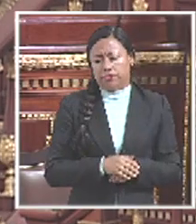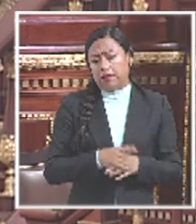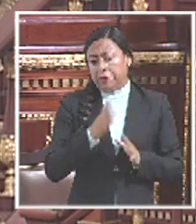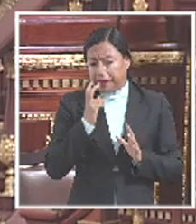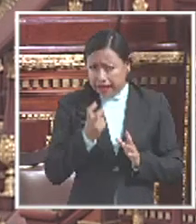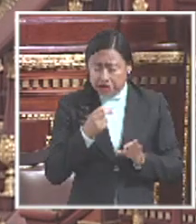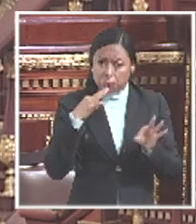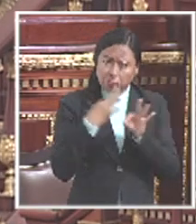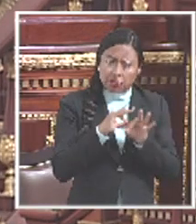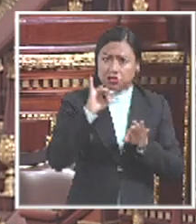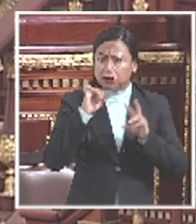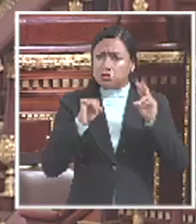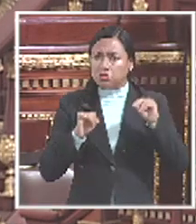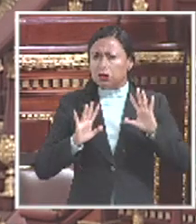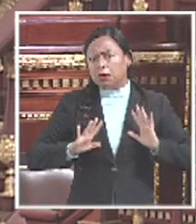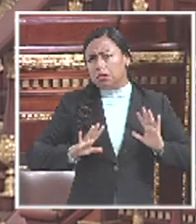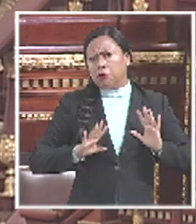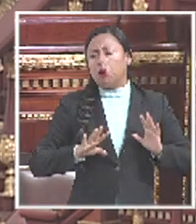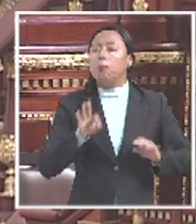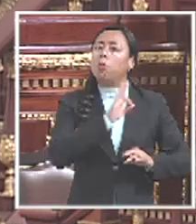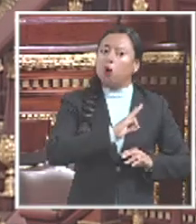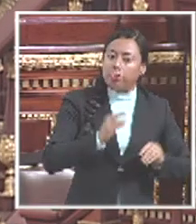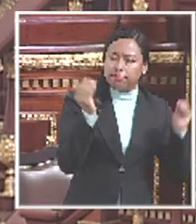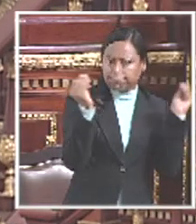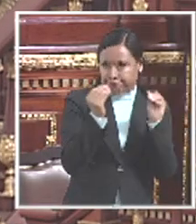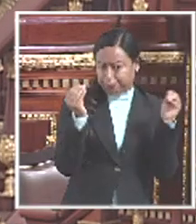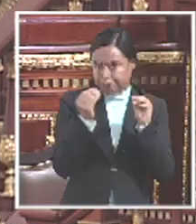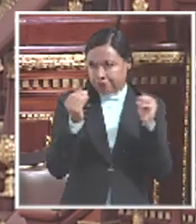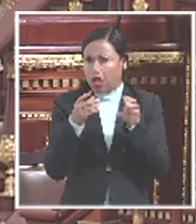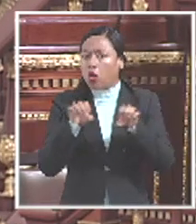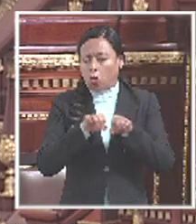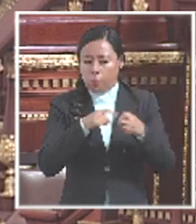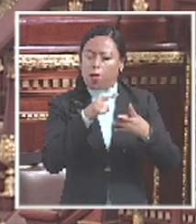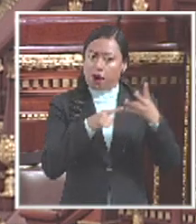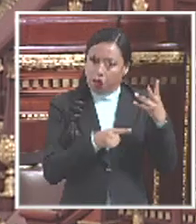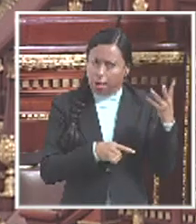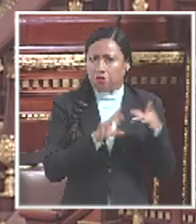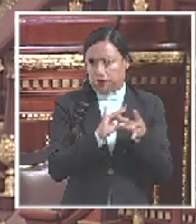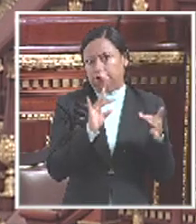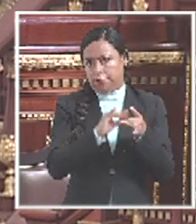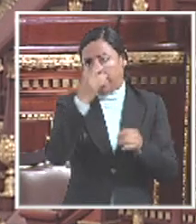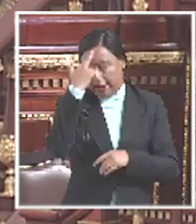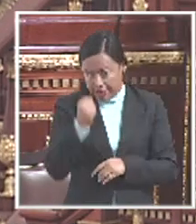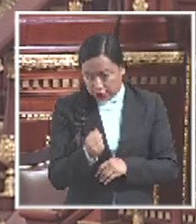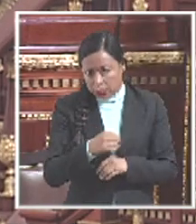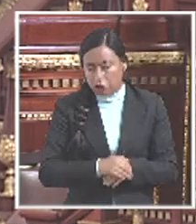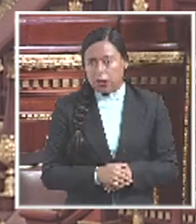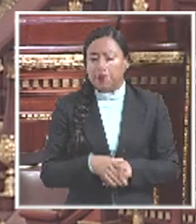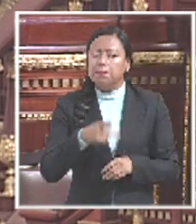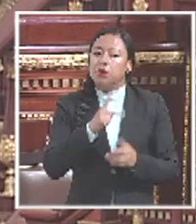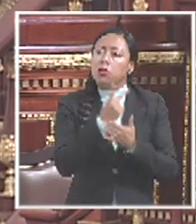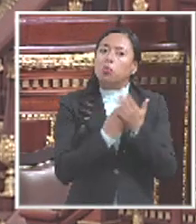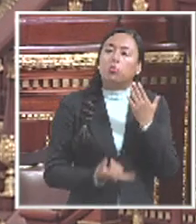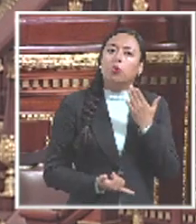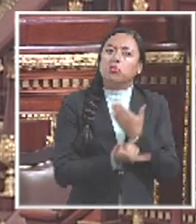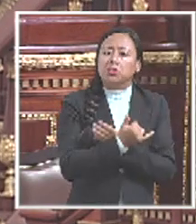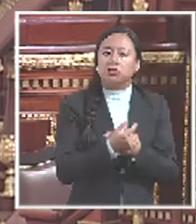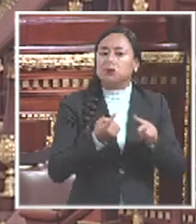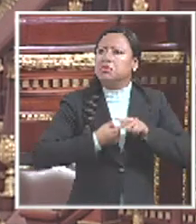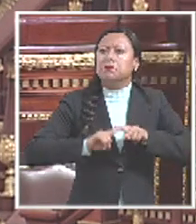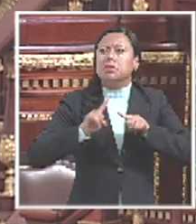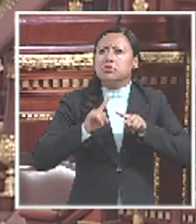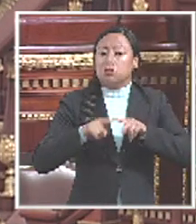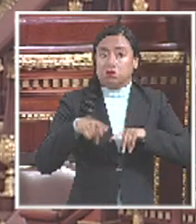no, podemos debatirlo con argumentos. El problema es que el proyecto se echó a andar sin que los actores principales tuvieran claro el cómo,